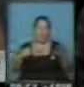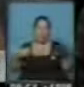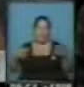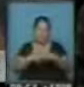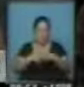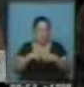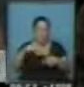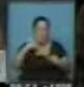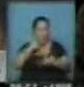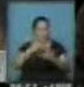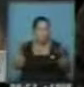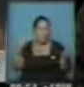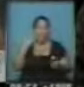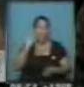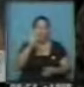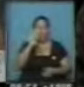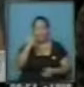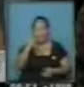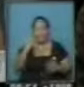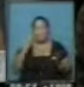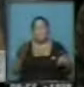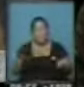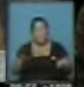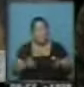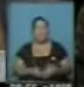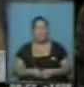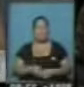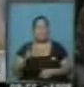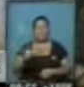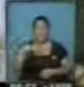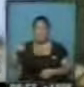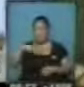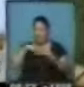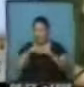hoy se hace visible por estas dos muertes, pero que, como decían acá mis